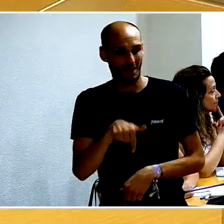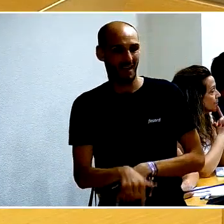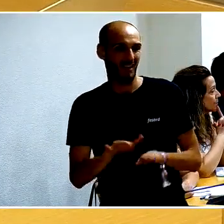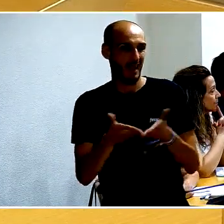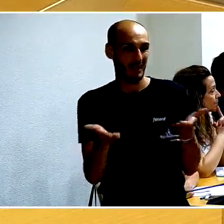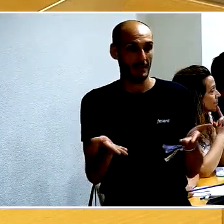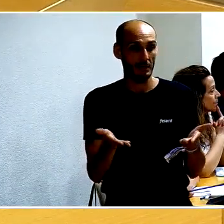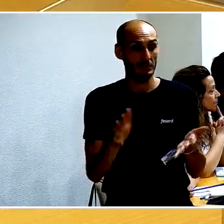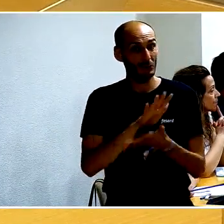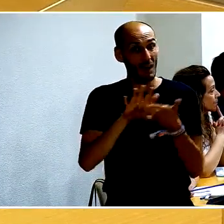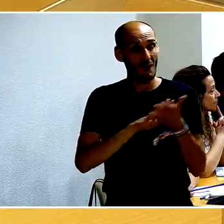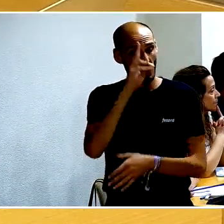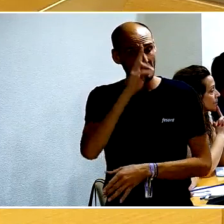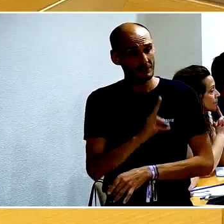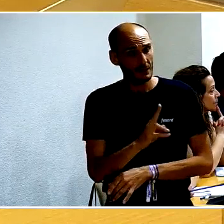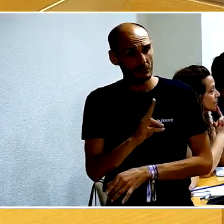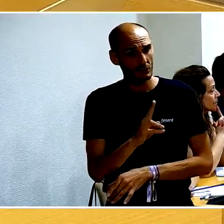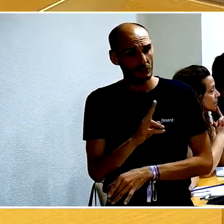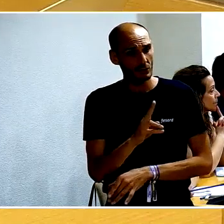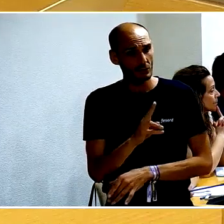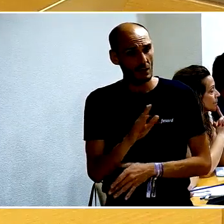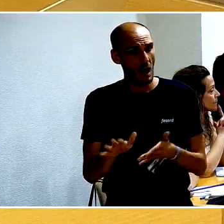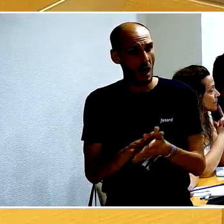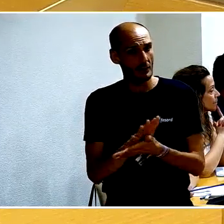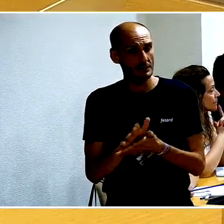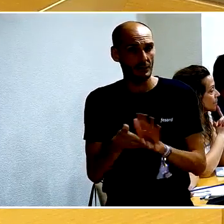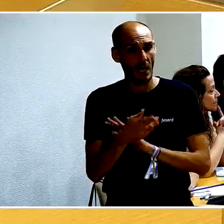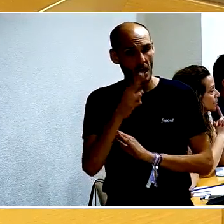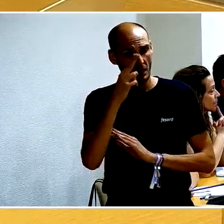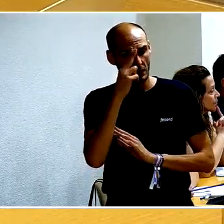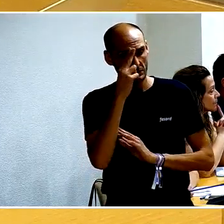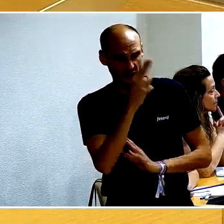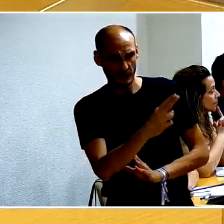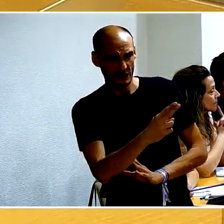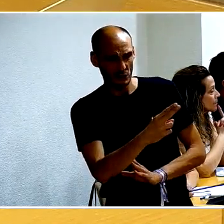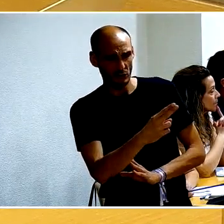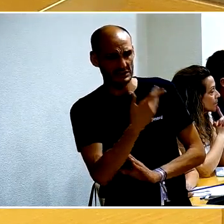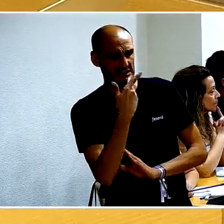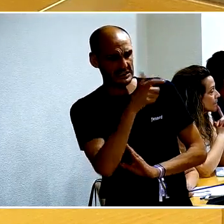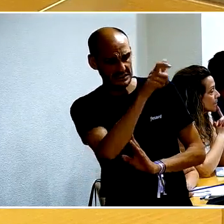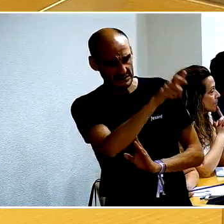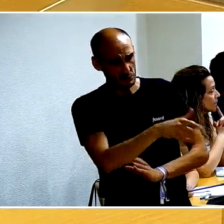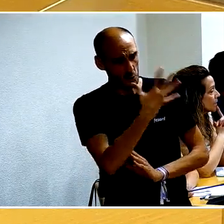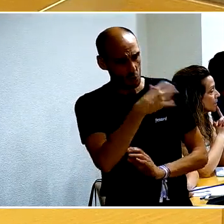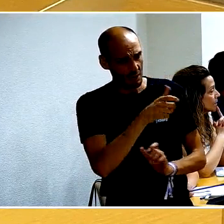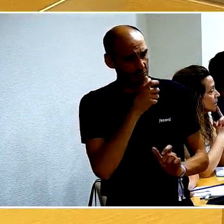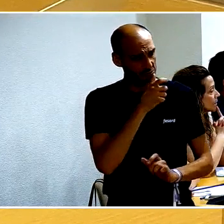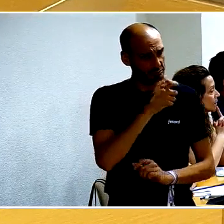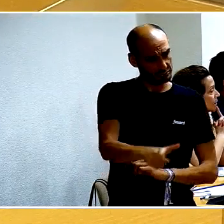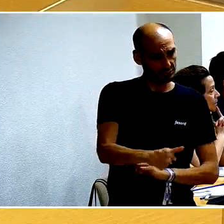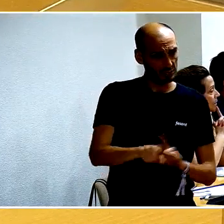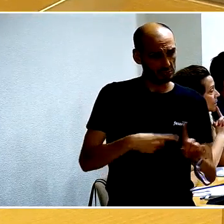de respeto. ¿Qué respeto merece una persona que es capaz de semejante insulto y que encima es condenada por